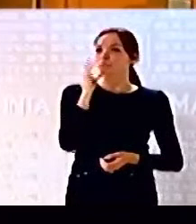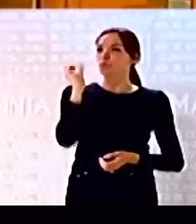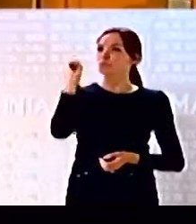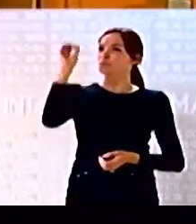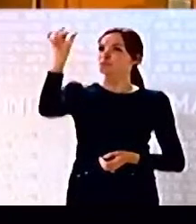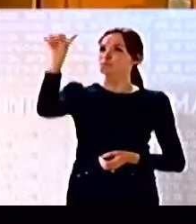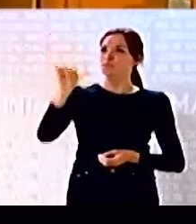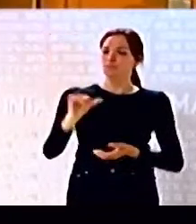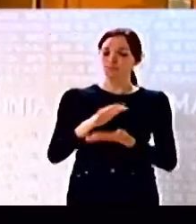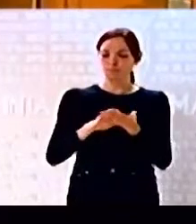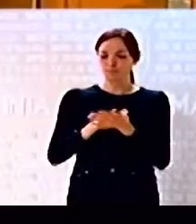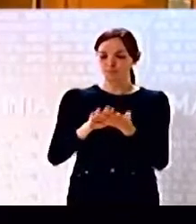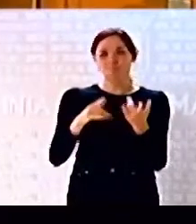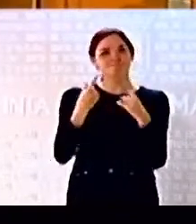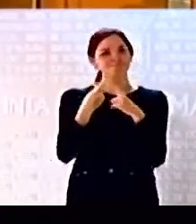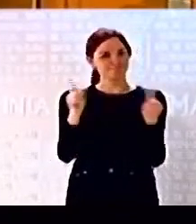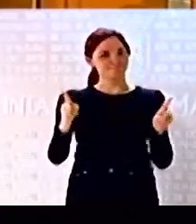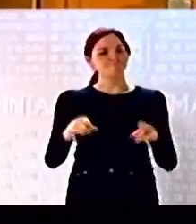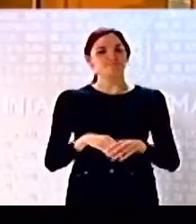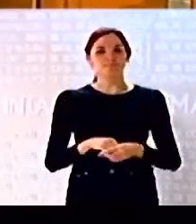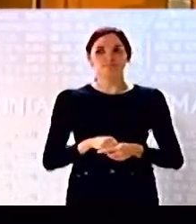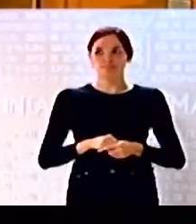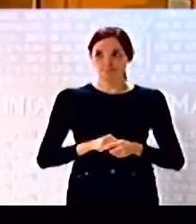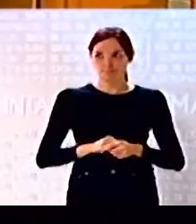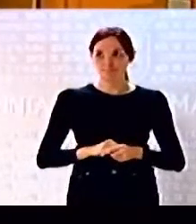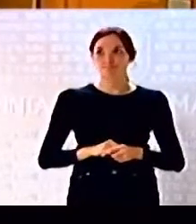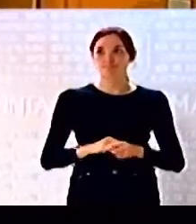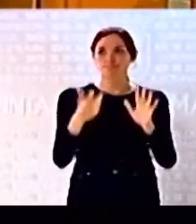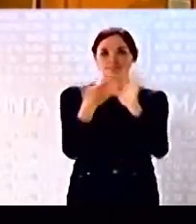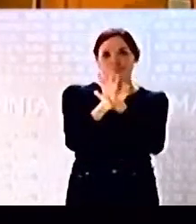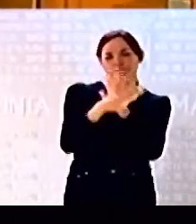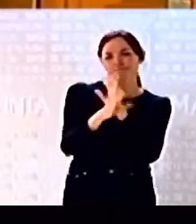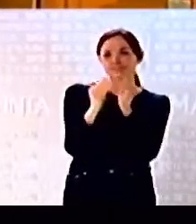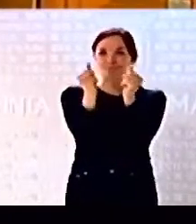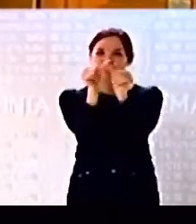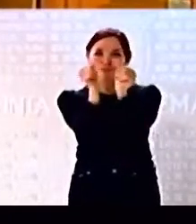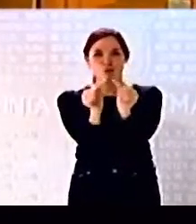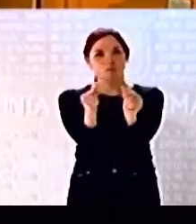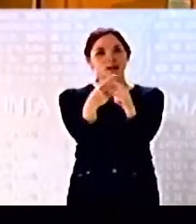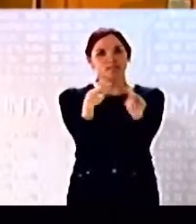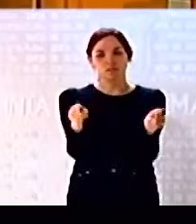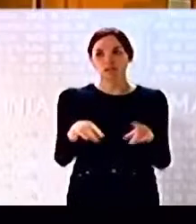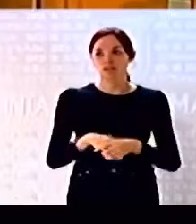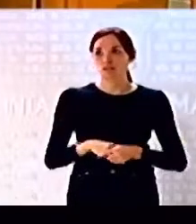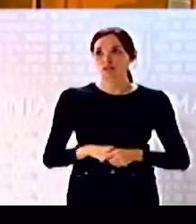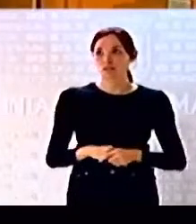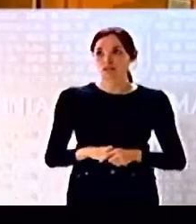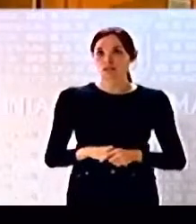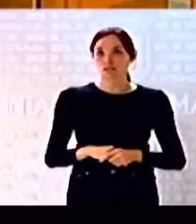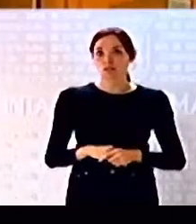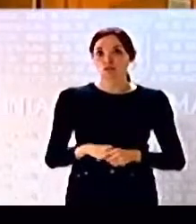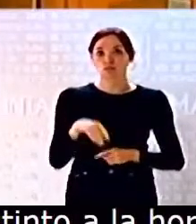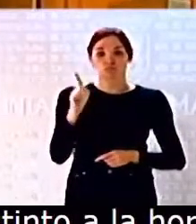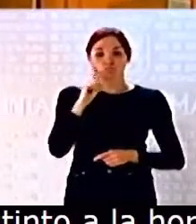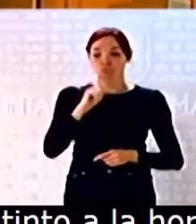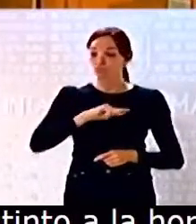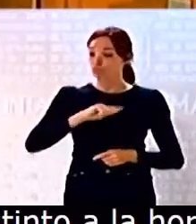visto distinto a la hora de explicar los datos. No lo sé. Me encuentro